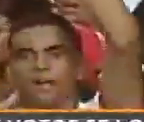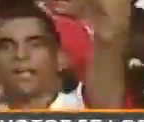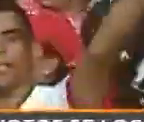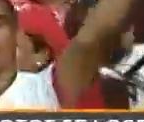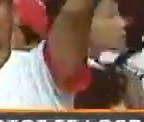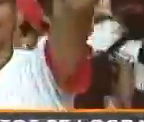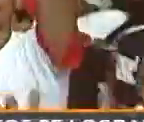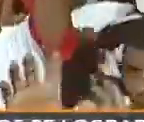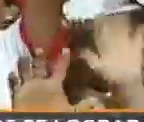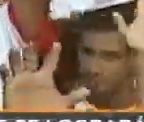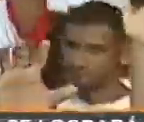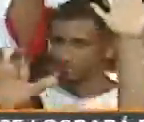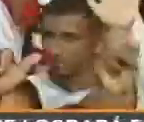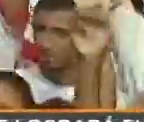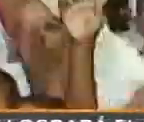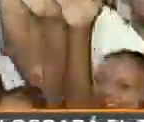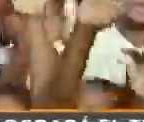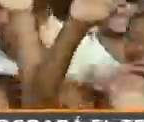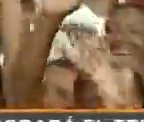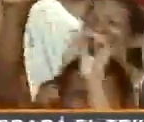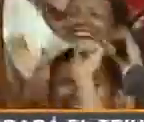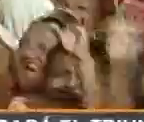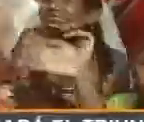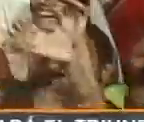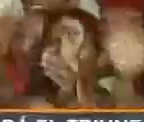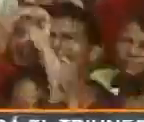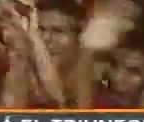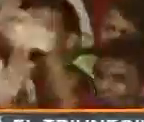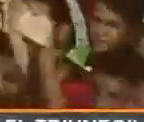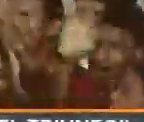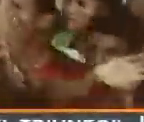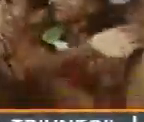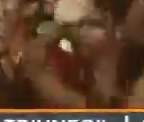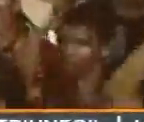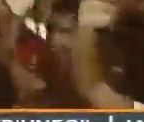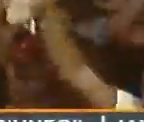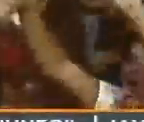el 20 de mayo de ver sal es muy temprano para